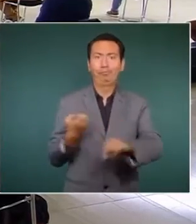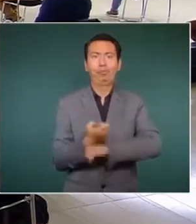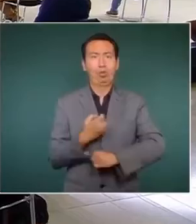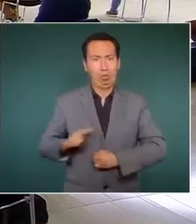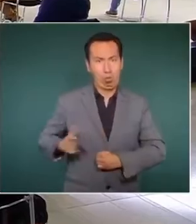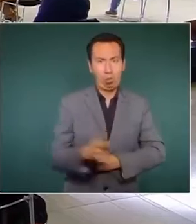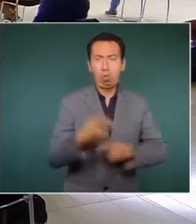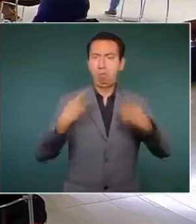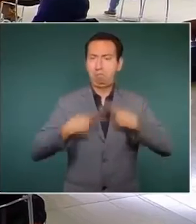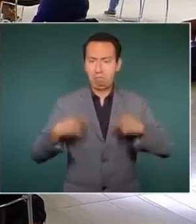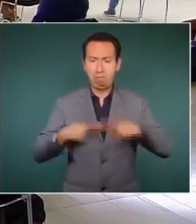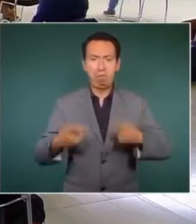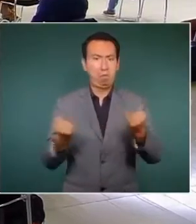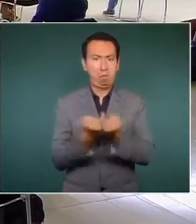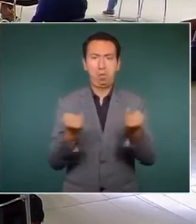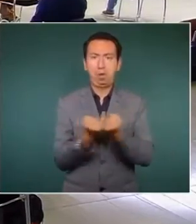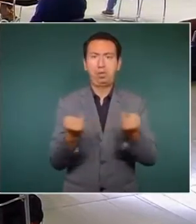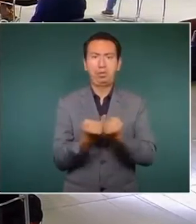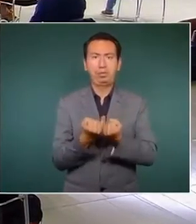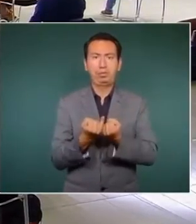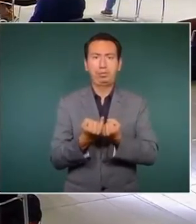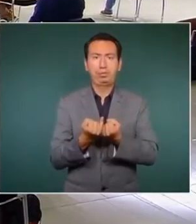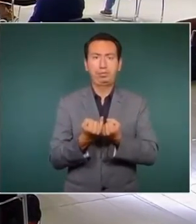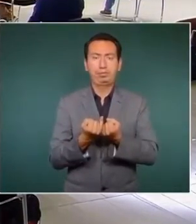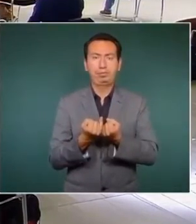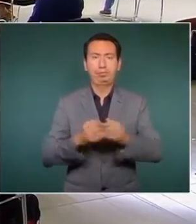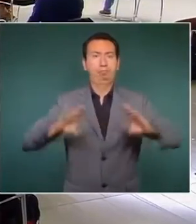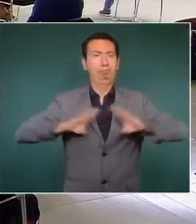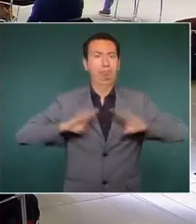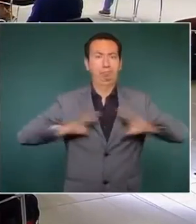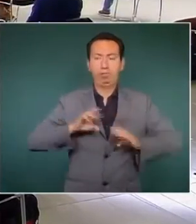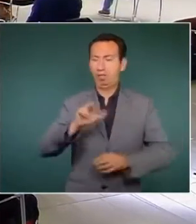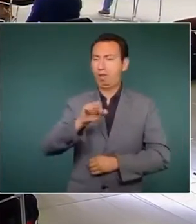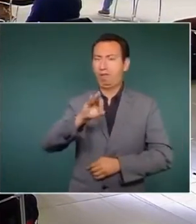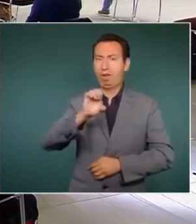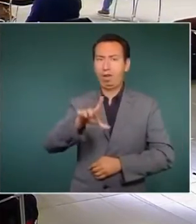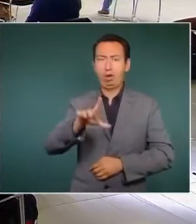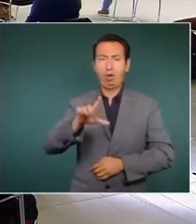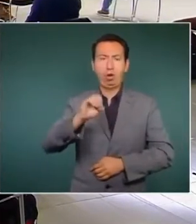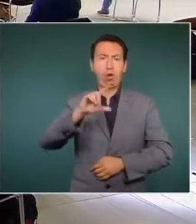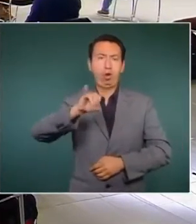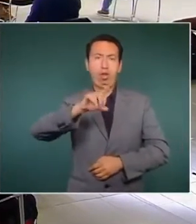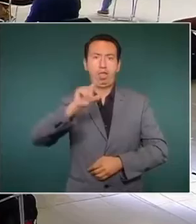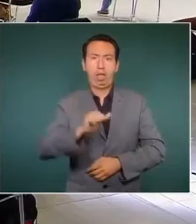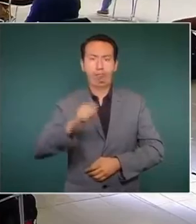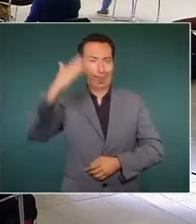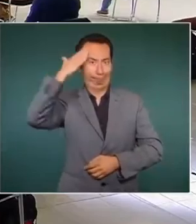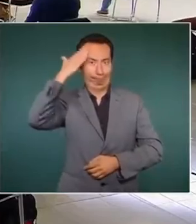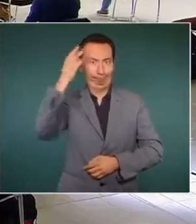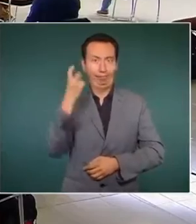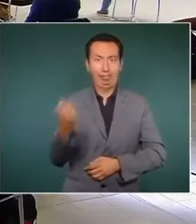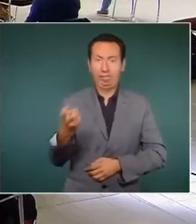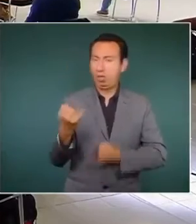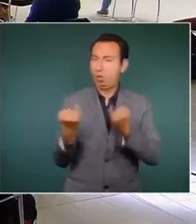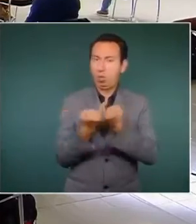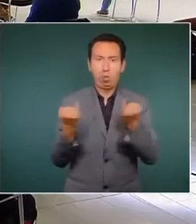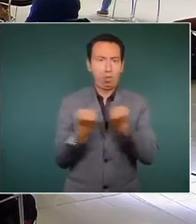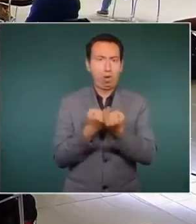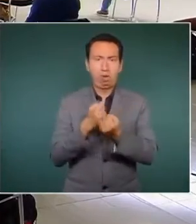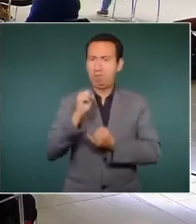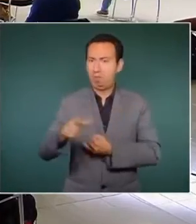seguro social para la ciudad como se ha estado pidiendo desde hace más de 10 años tb cuatro